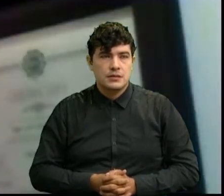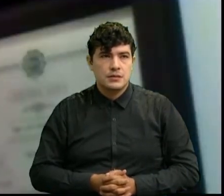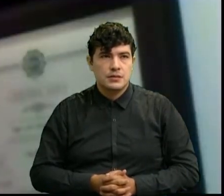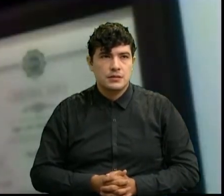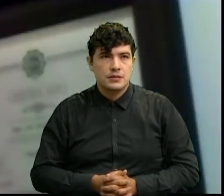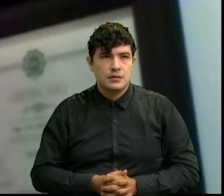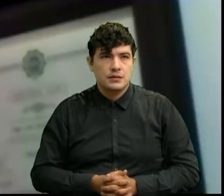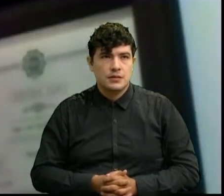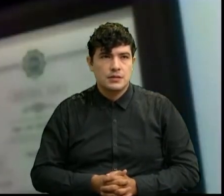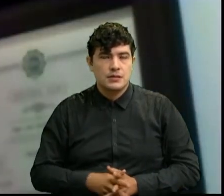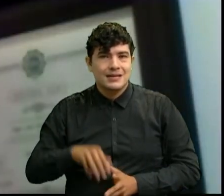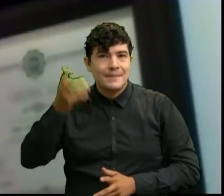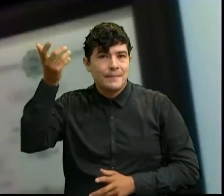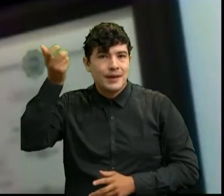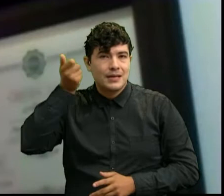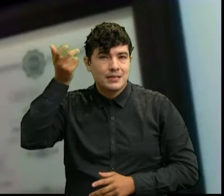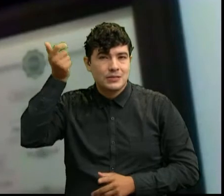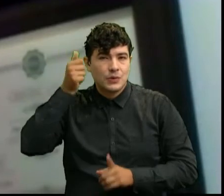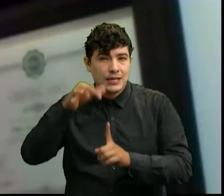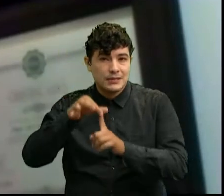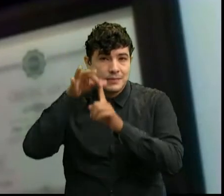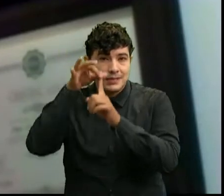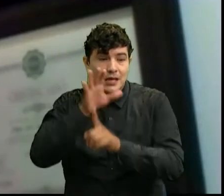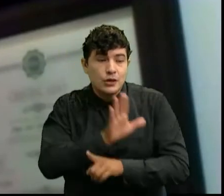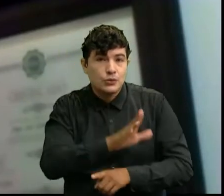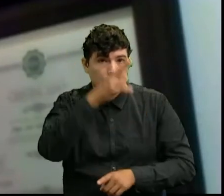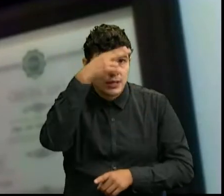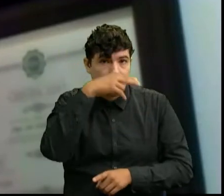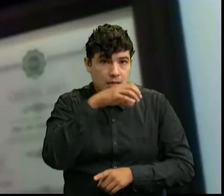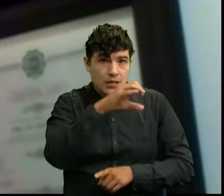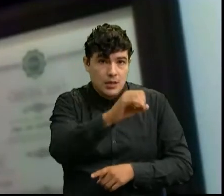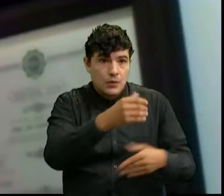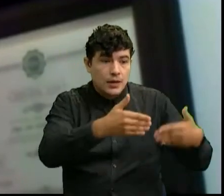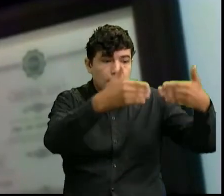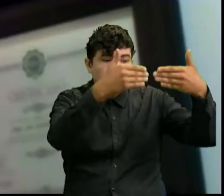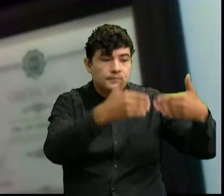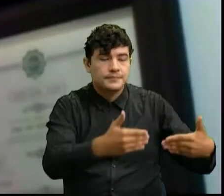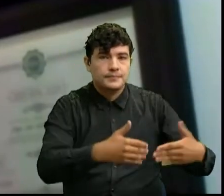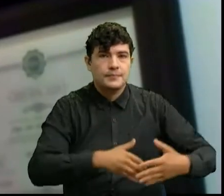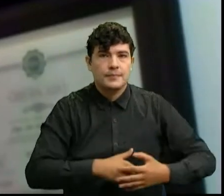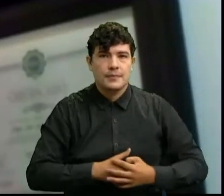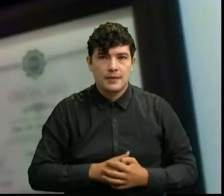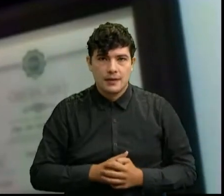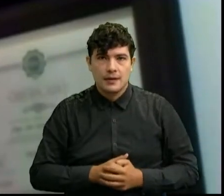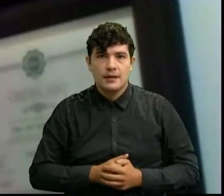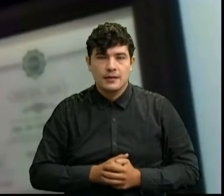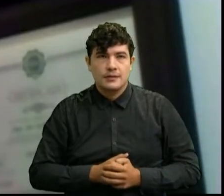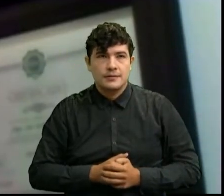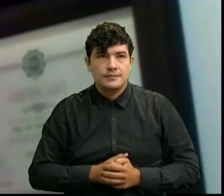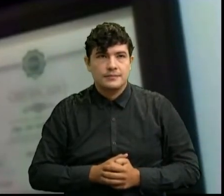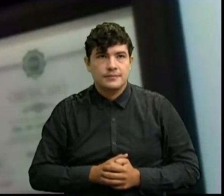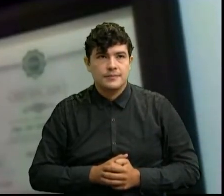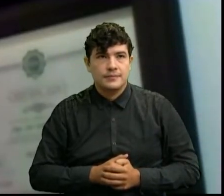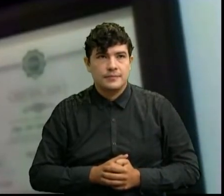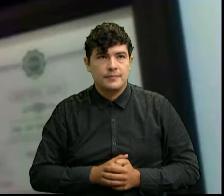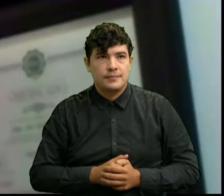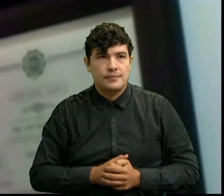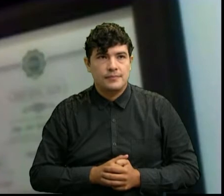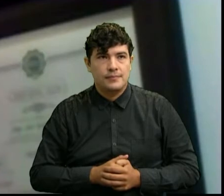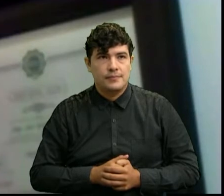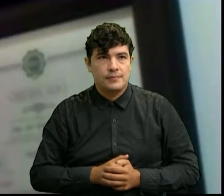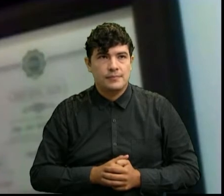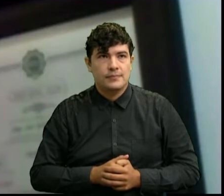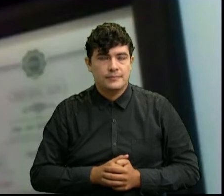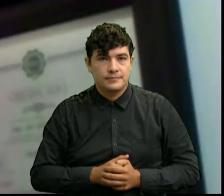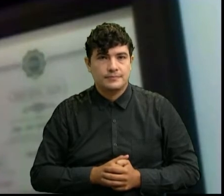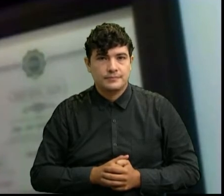La pensión especial por hijo inválido releva al afiliado del cumplimiento de la edad, pero no